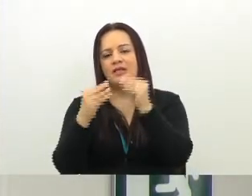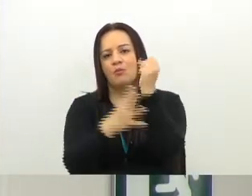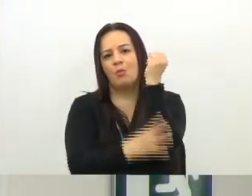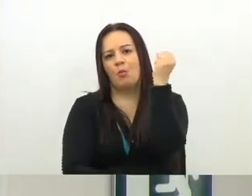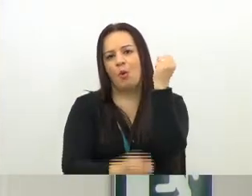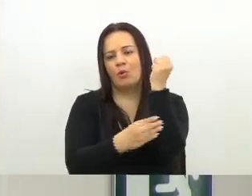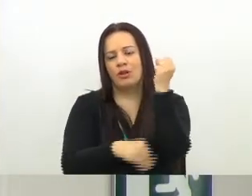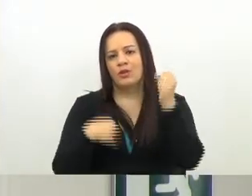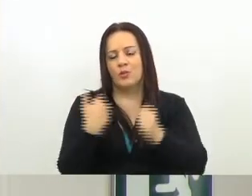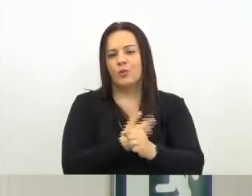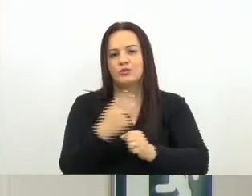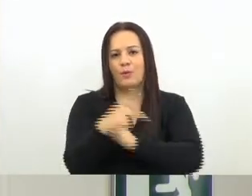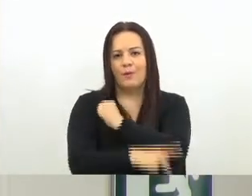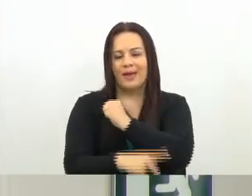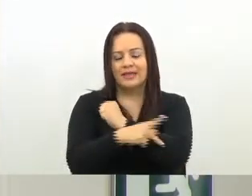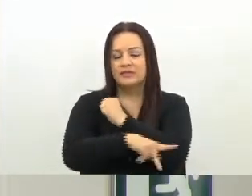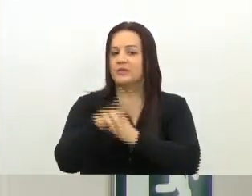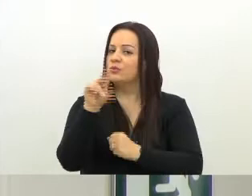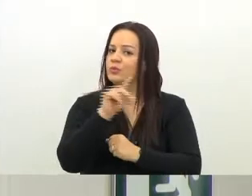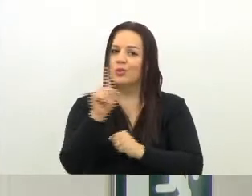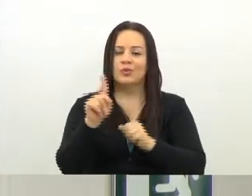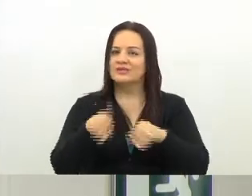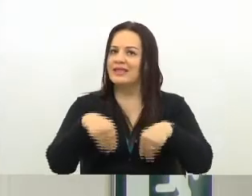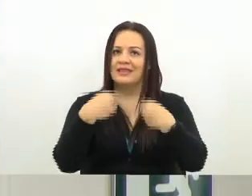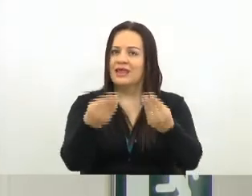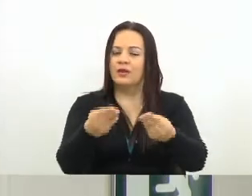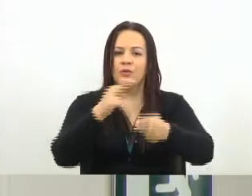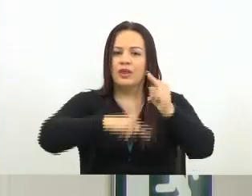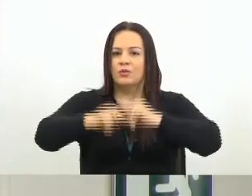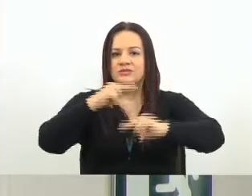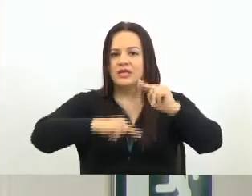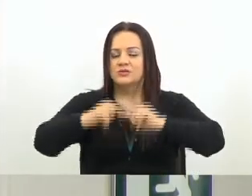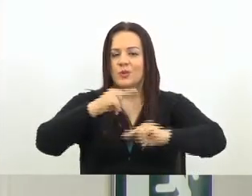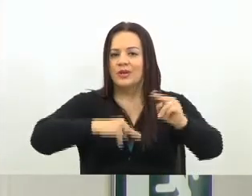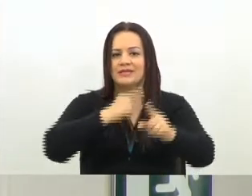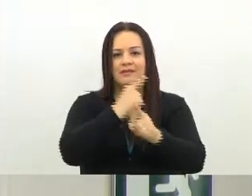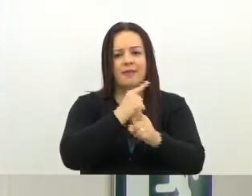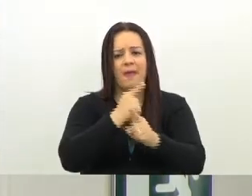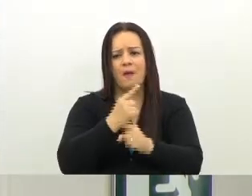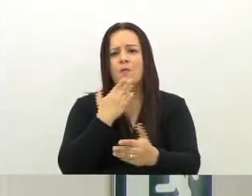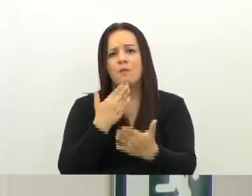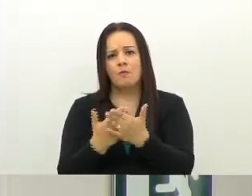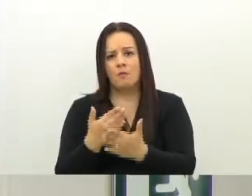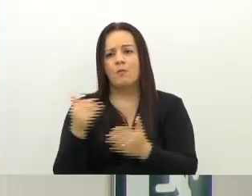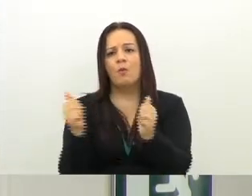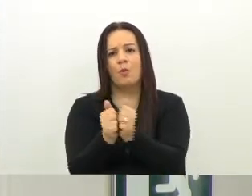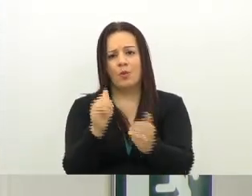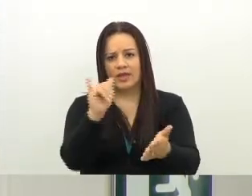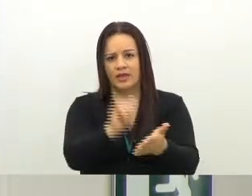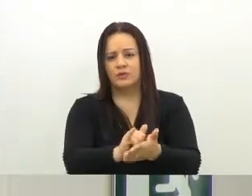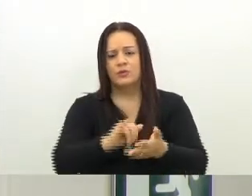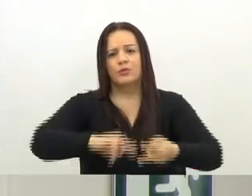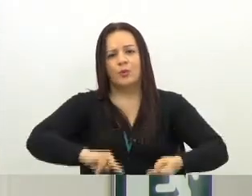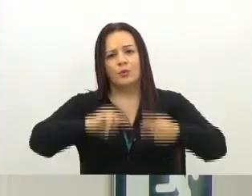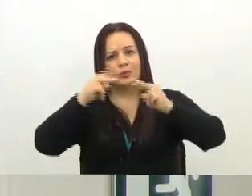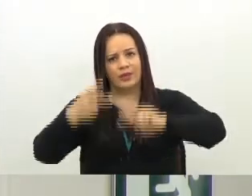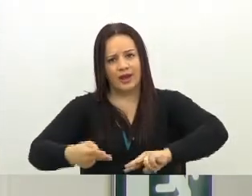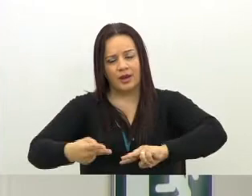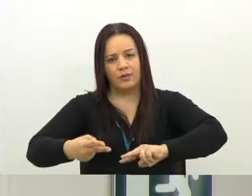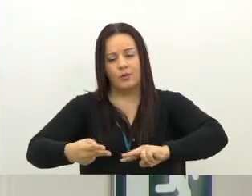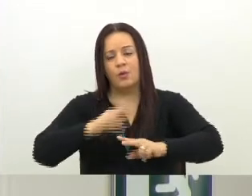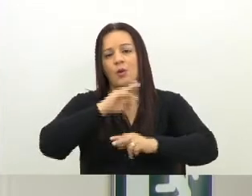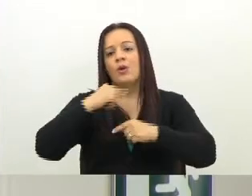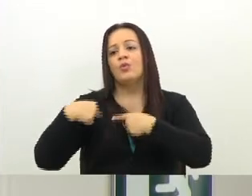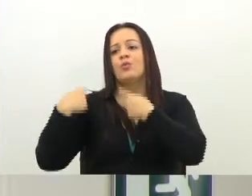país. No se dieron negociaciones eficientes ni oportunas con estos. Todo lo contrario,